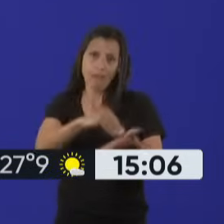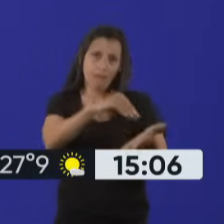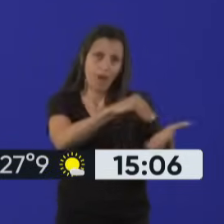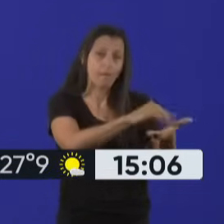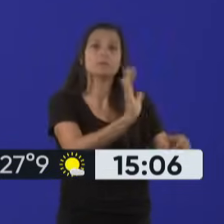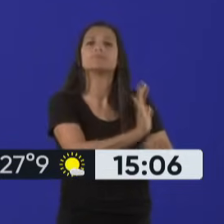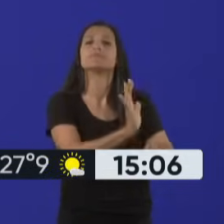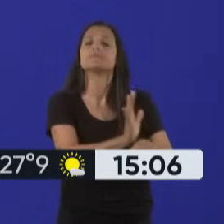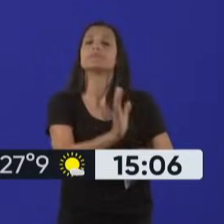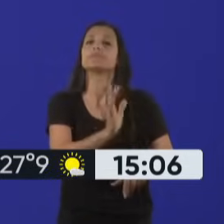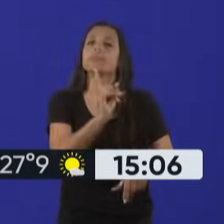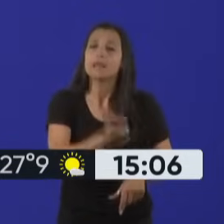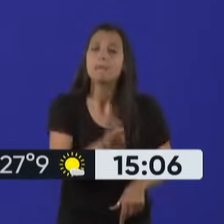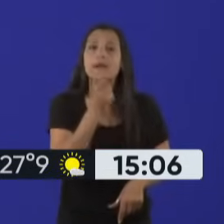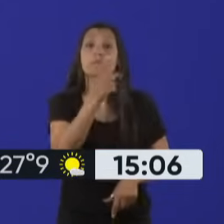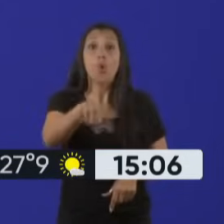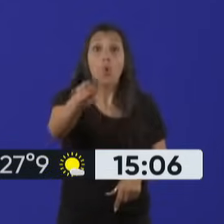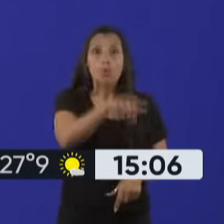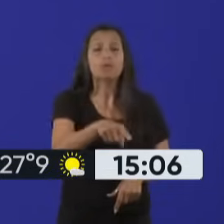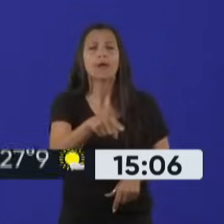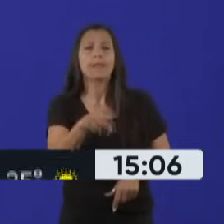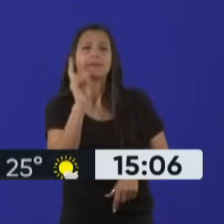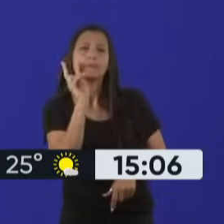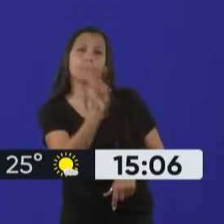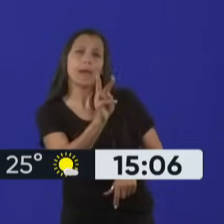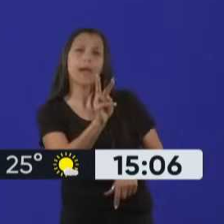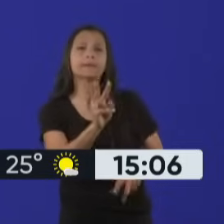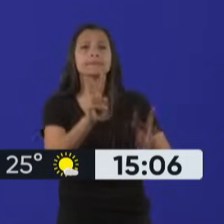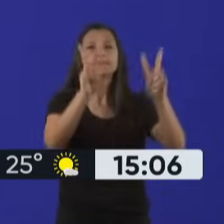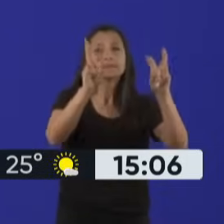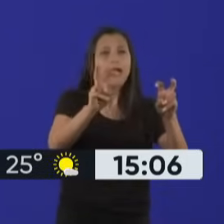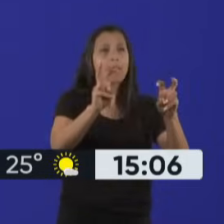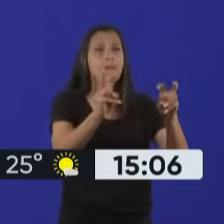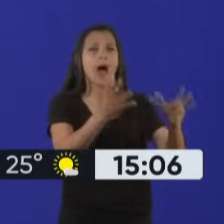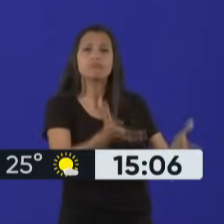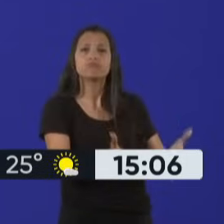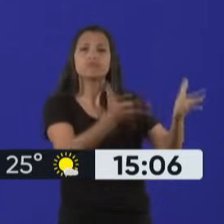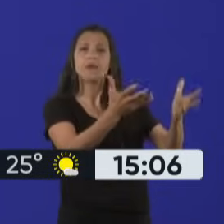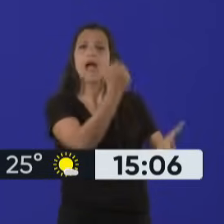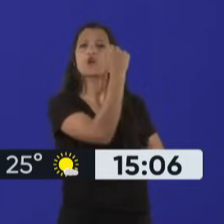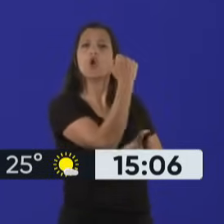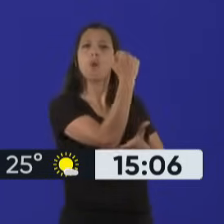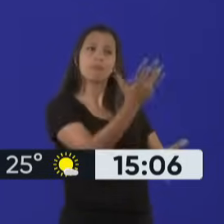De hecho, cuando ustedes miran la discusión en la literatura de crecimiento económico